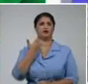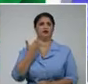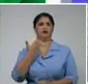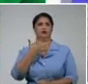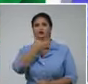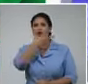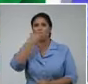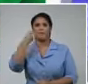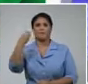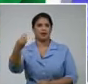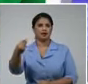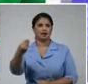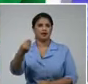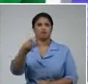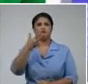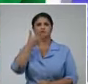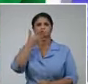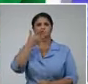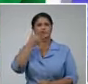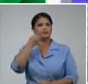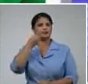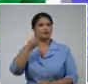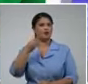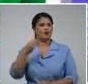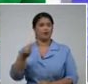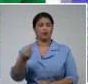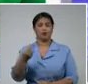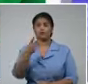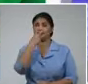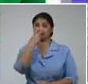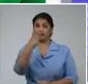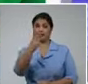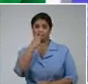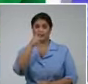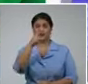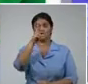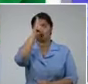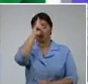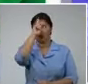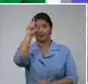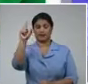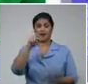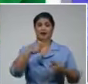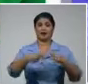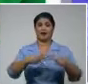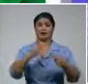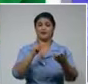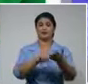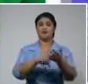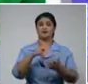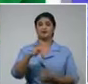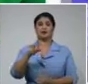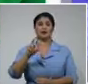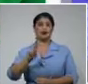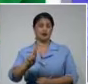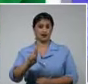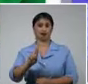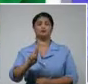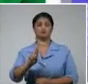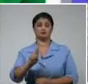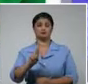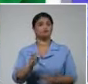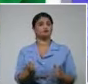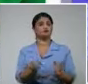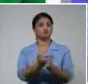Se atendió en el hospital, se realizó el PCR, se